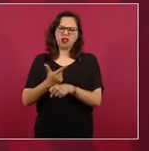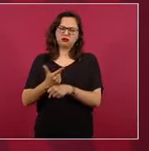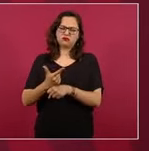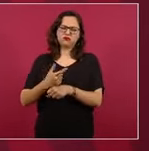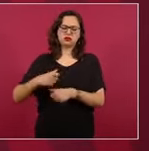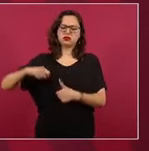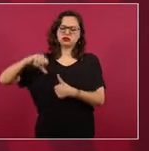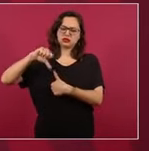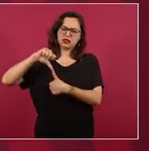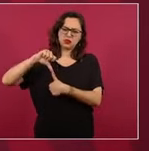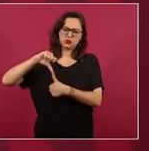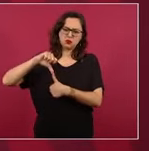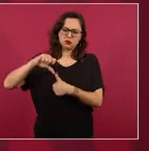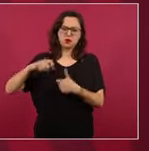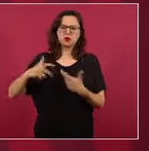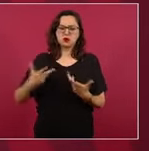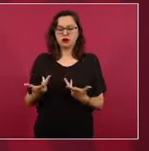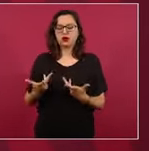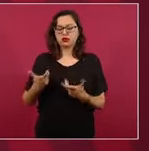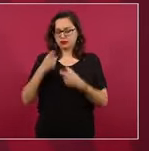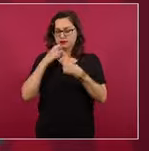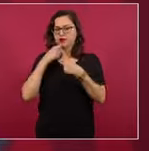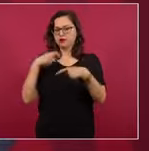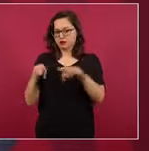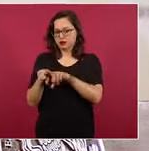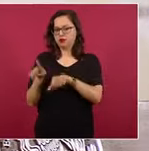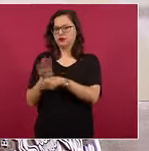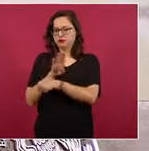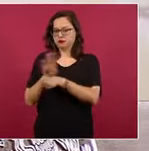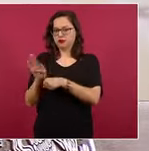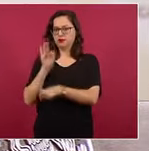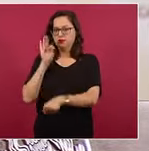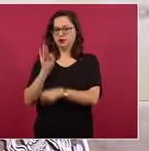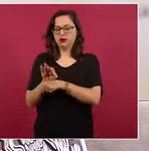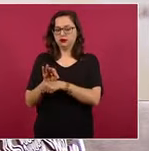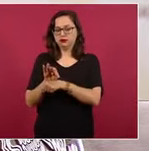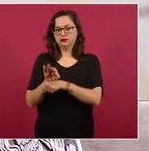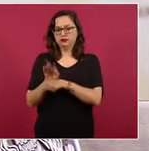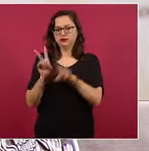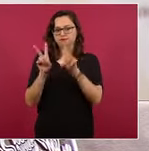se van a beneficiar con el tren.